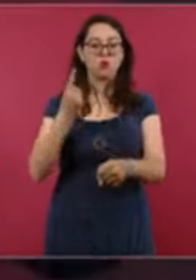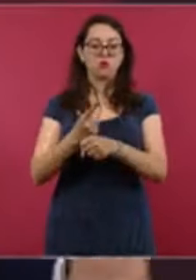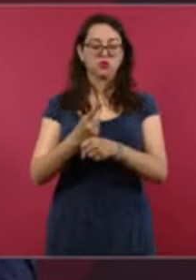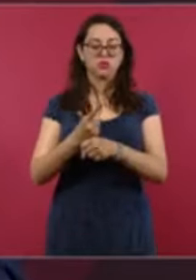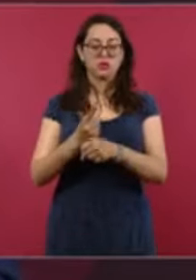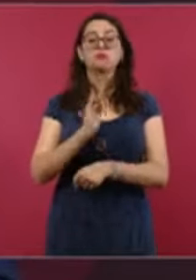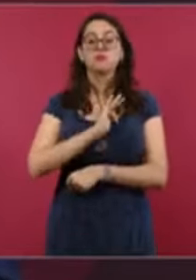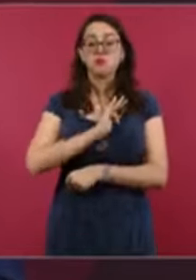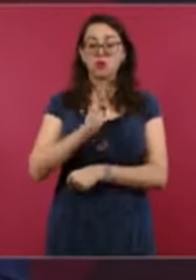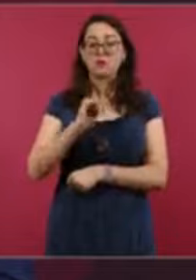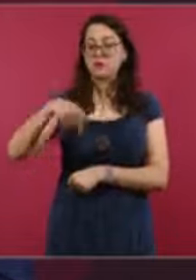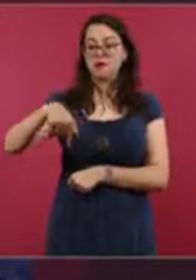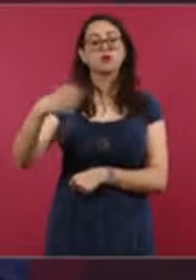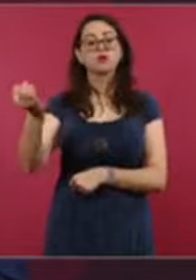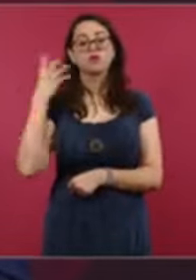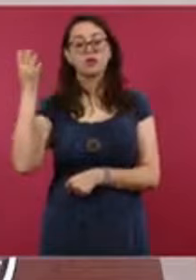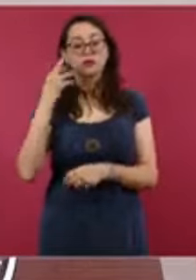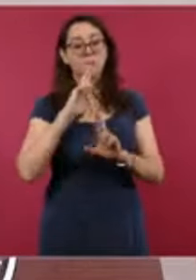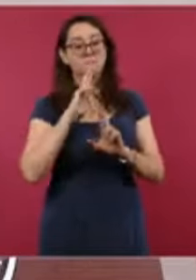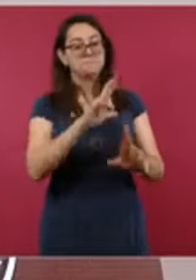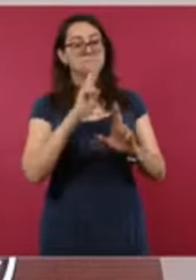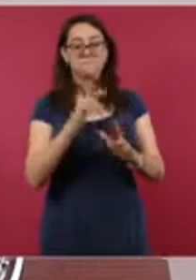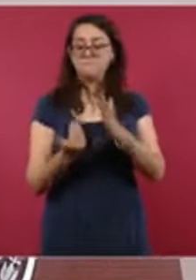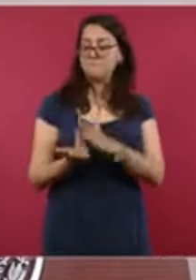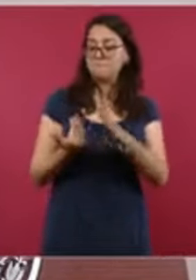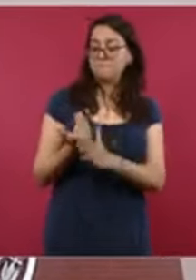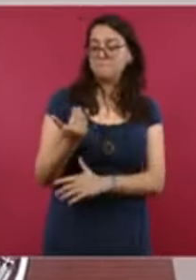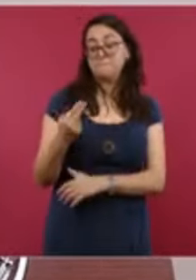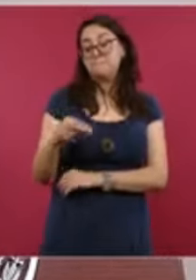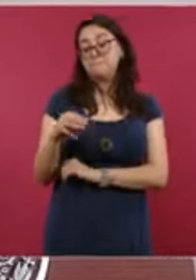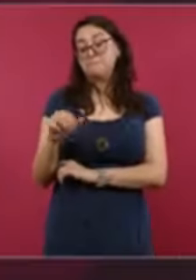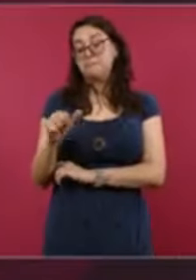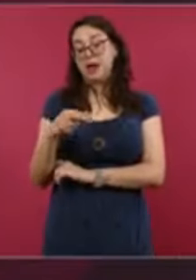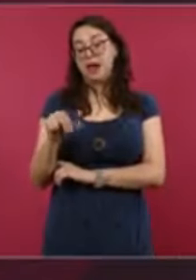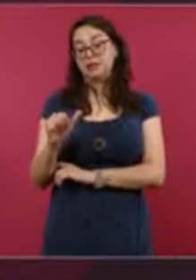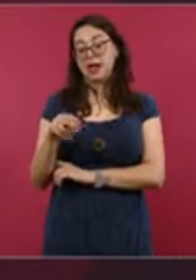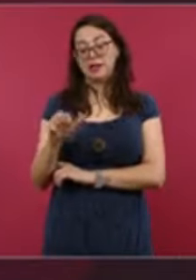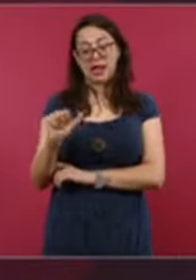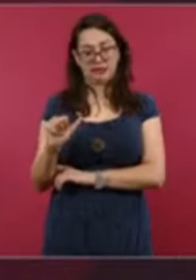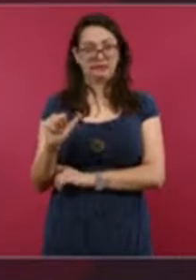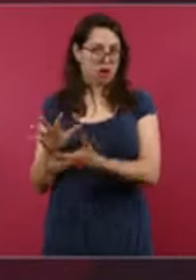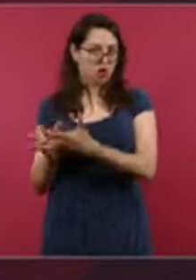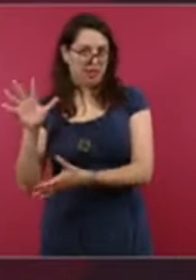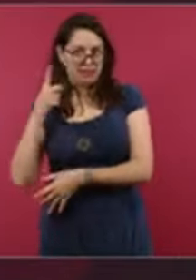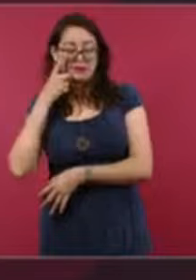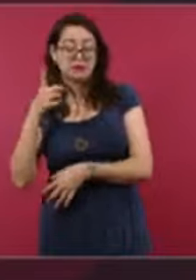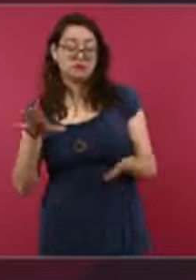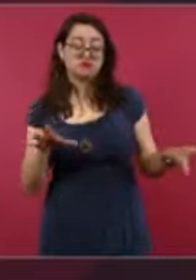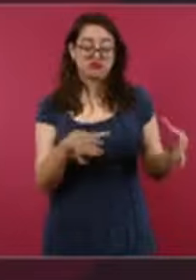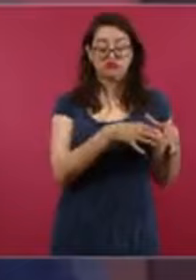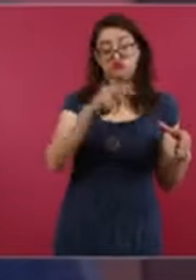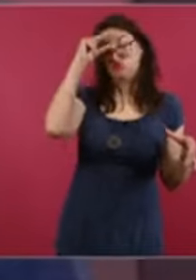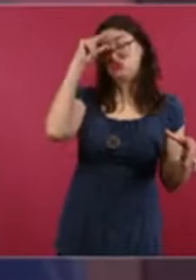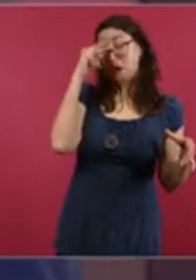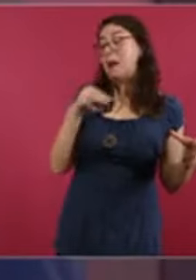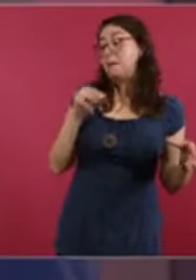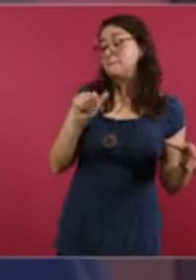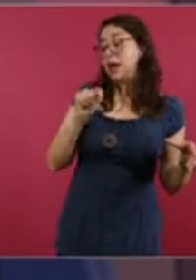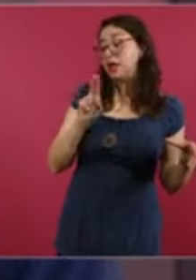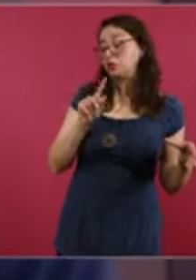Esta conferencia mañanera o matutina, de acuerdo a los intelectuales orgánicos, que nos